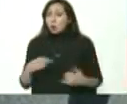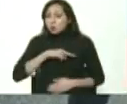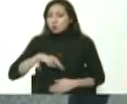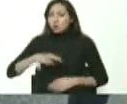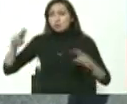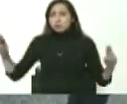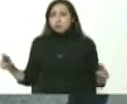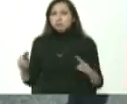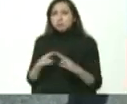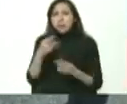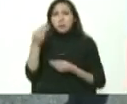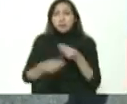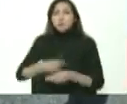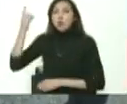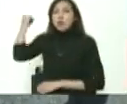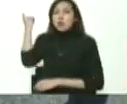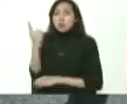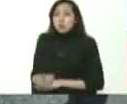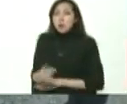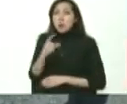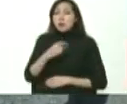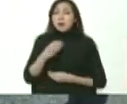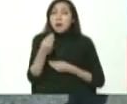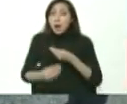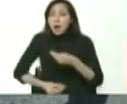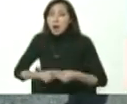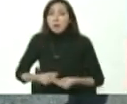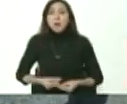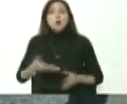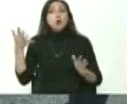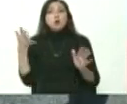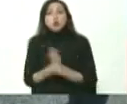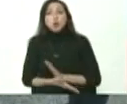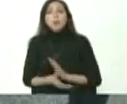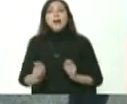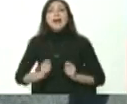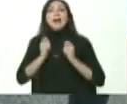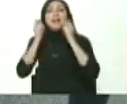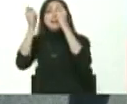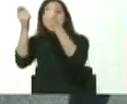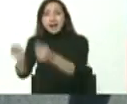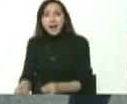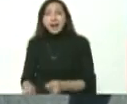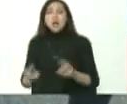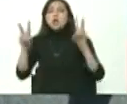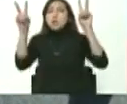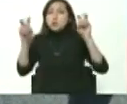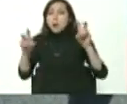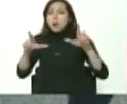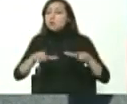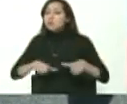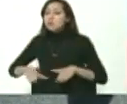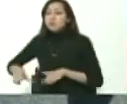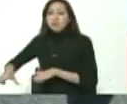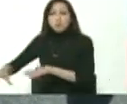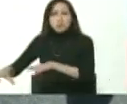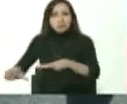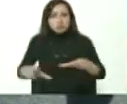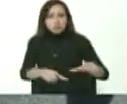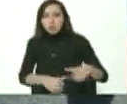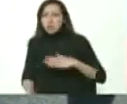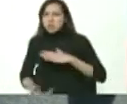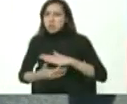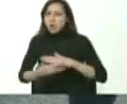venido cumpliendo sus instrucciones y orientaciones a entregar como nuevo este centro de alta